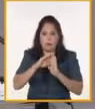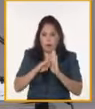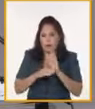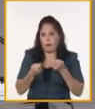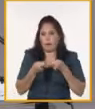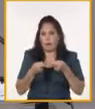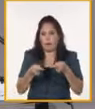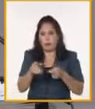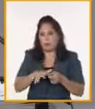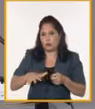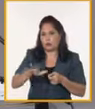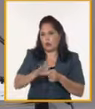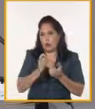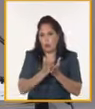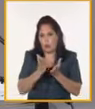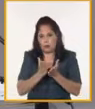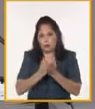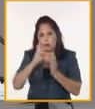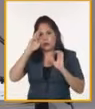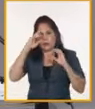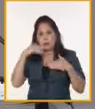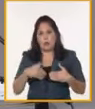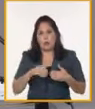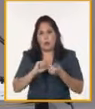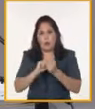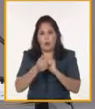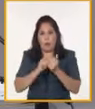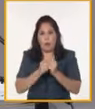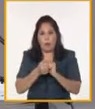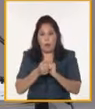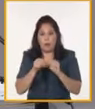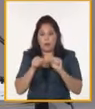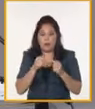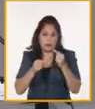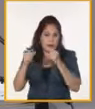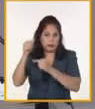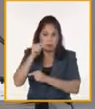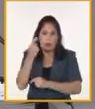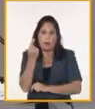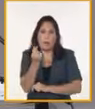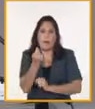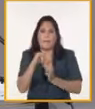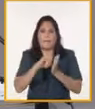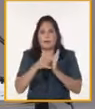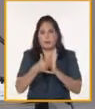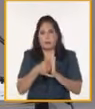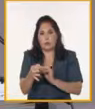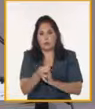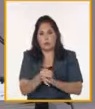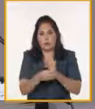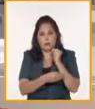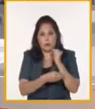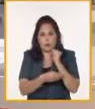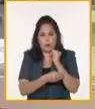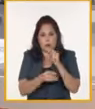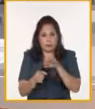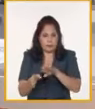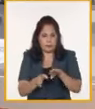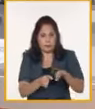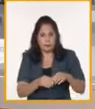sociales en educación salud deporte que se concretan básicamente en ese presupuesto municipal Es decir